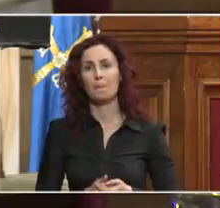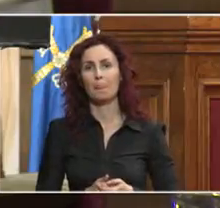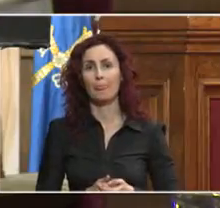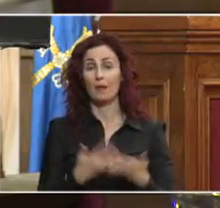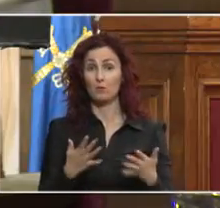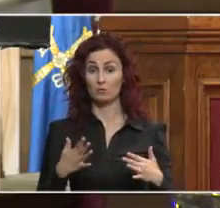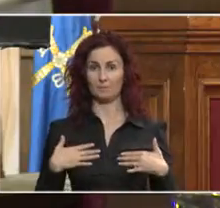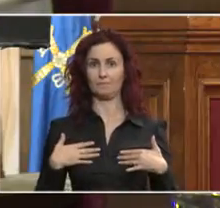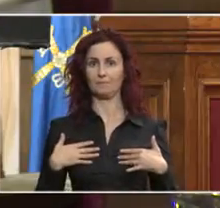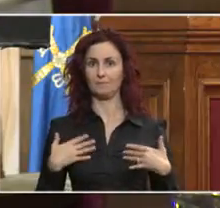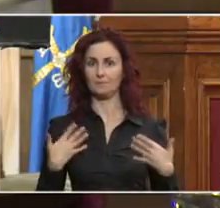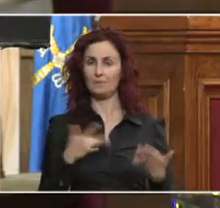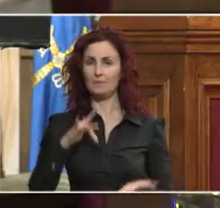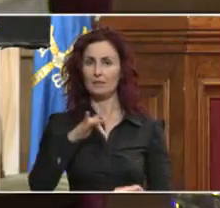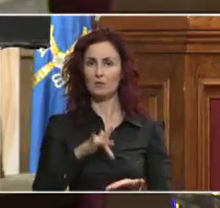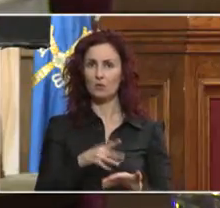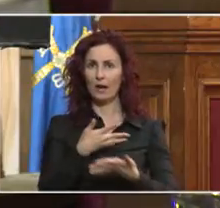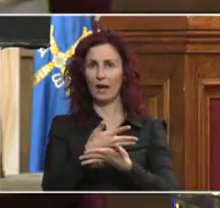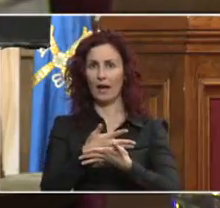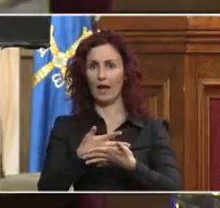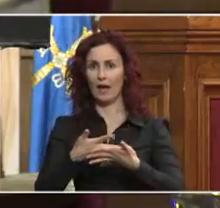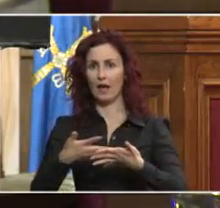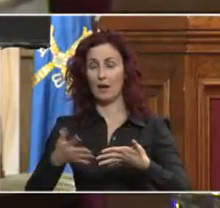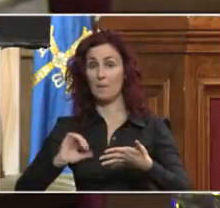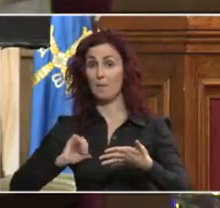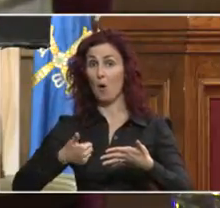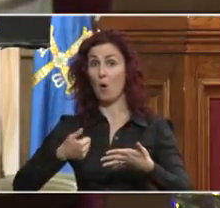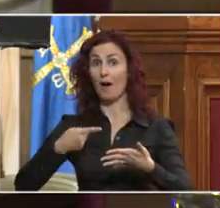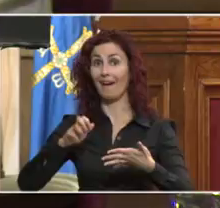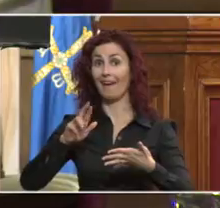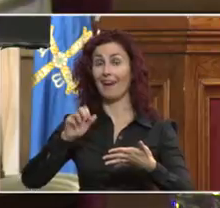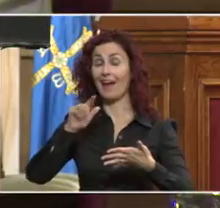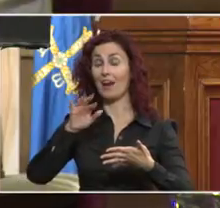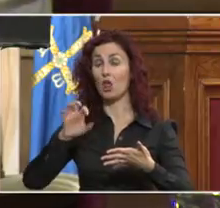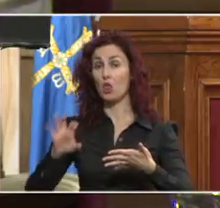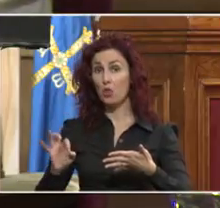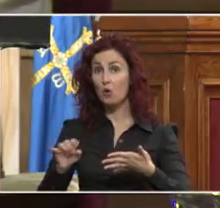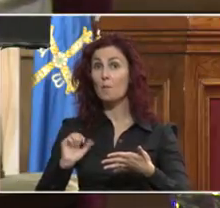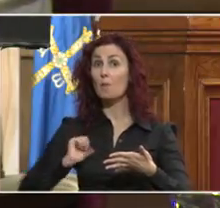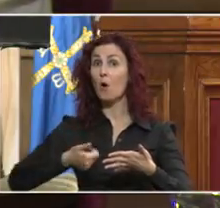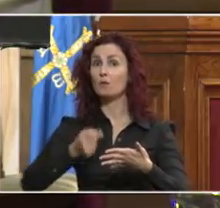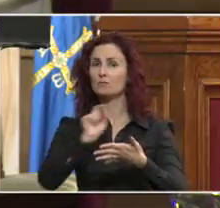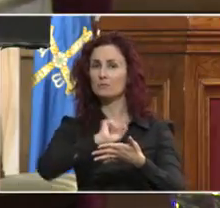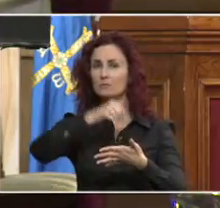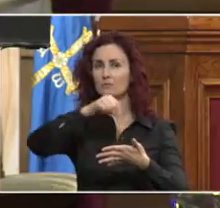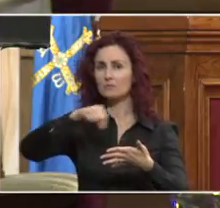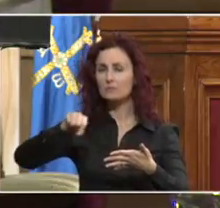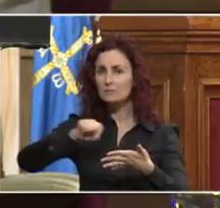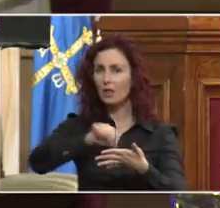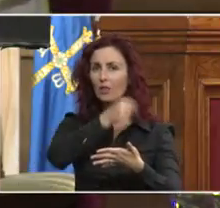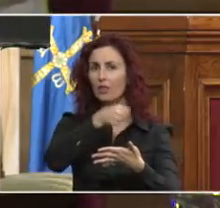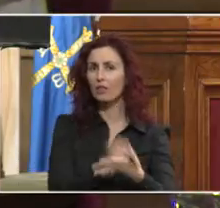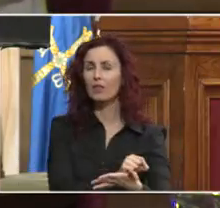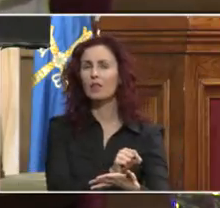cuando se empezó a escribir música, que el primero que empezó fue Gerardo Massana, yo me animé